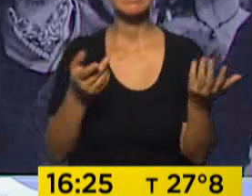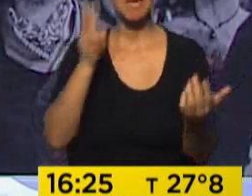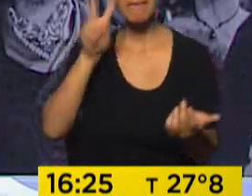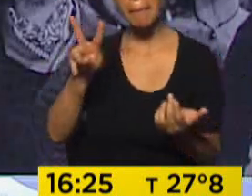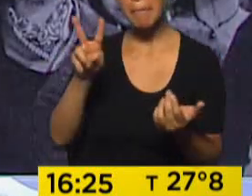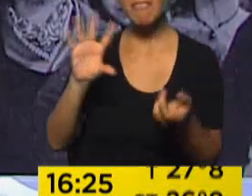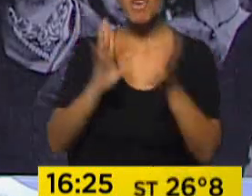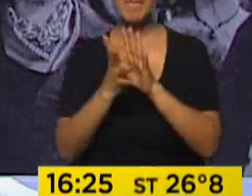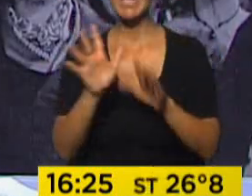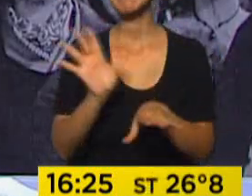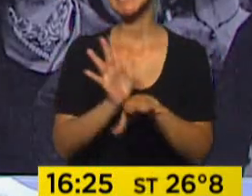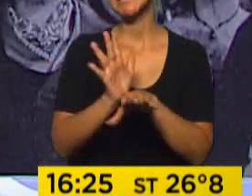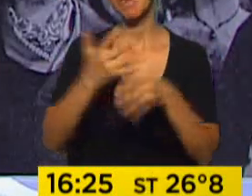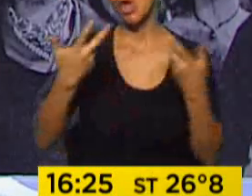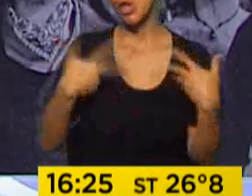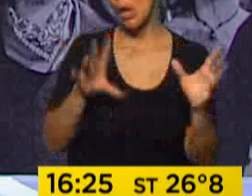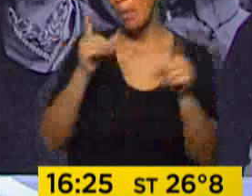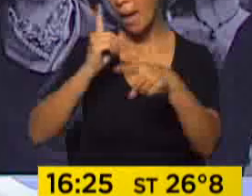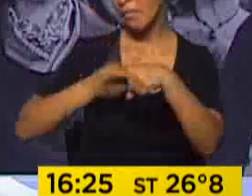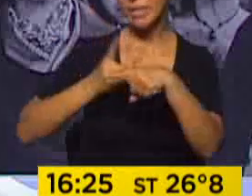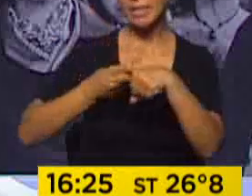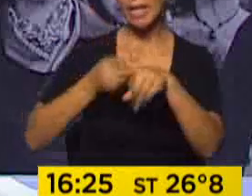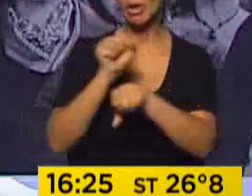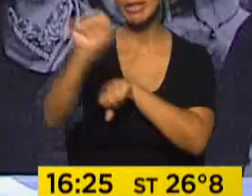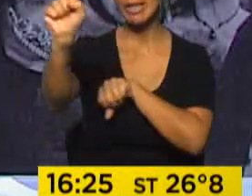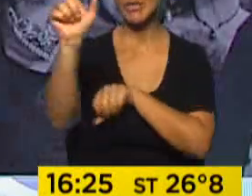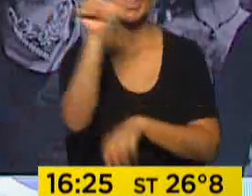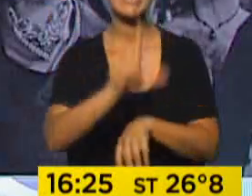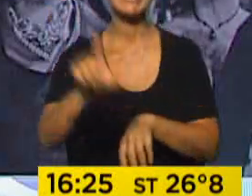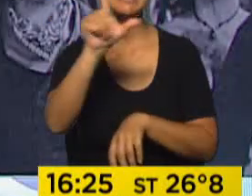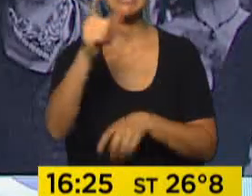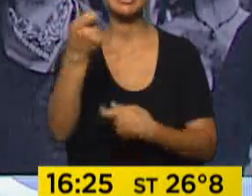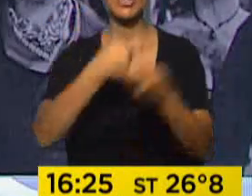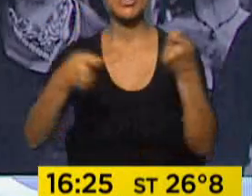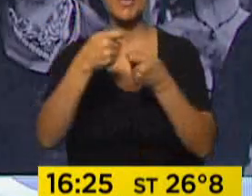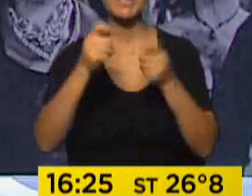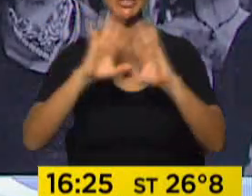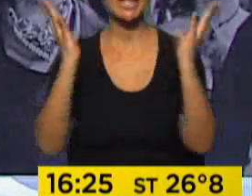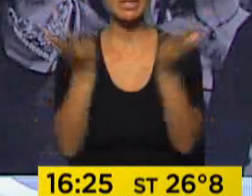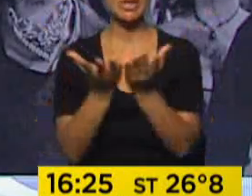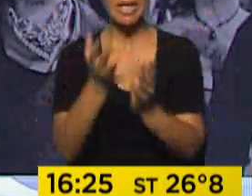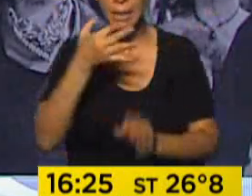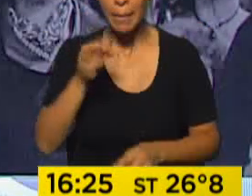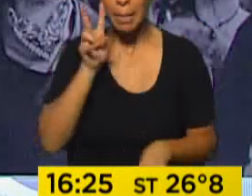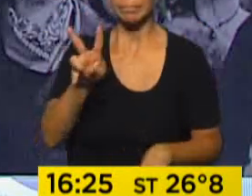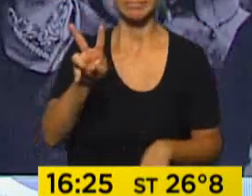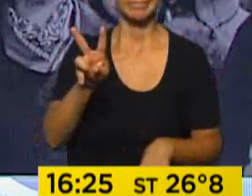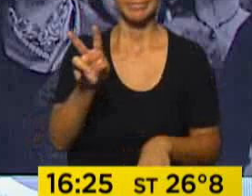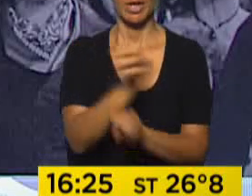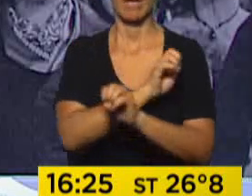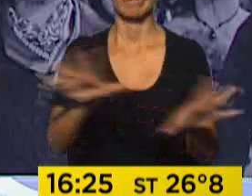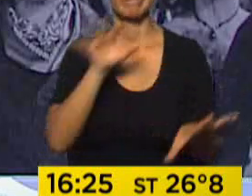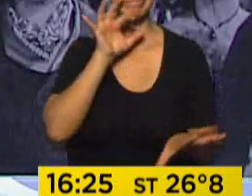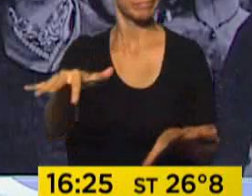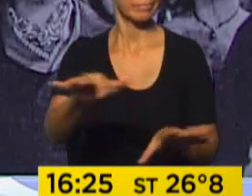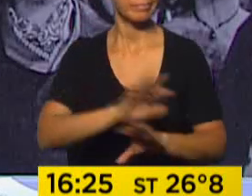de recibimiento del nuevo título de licenciado en Comercio Internacional era en realidad algo aberrante que este joven estaba